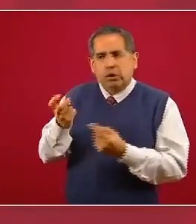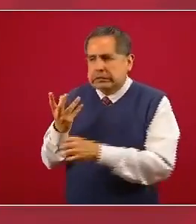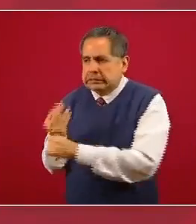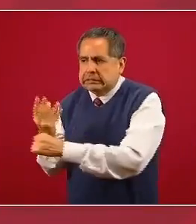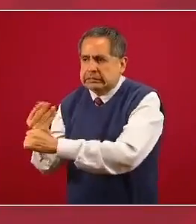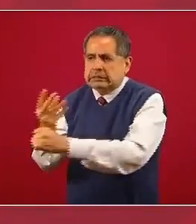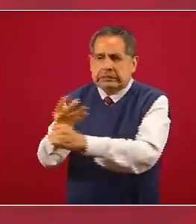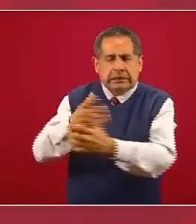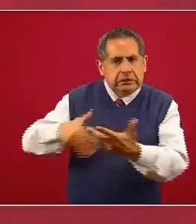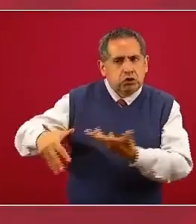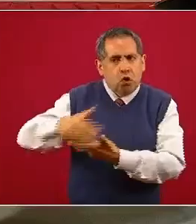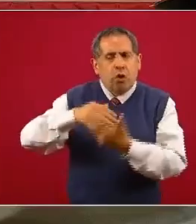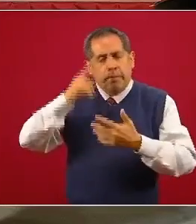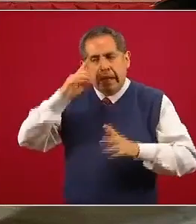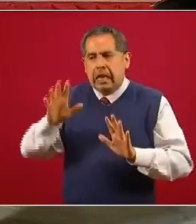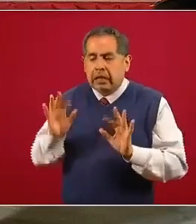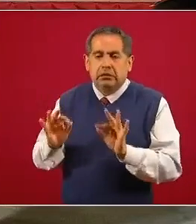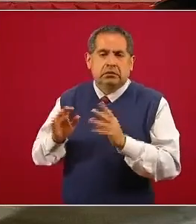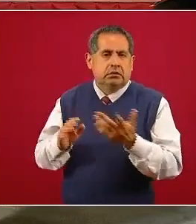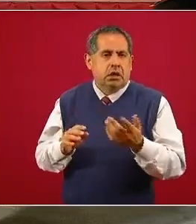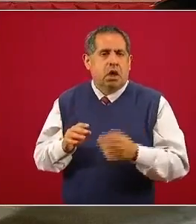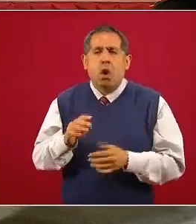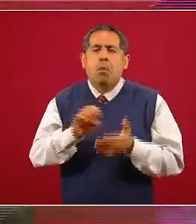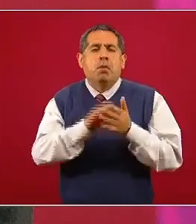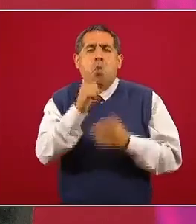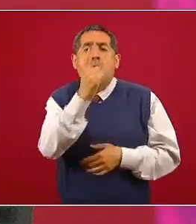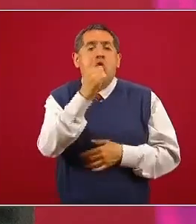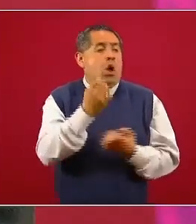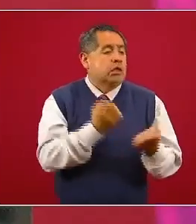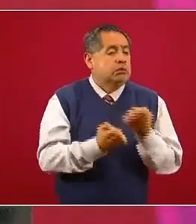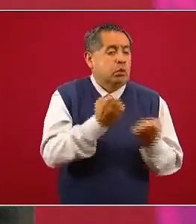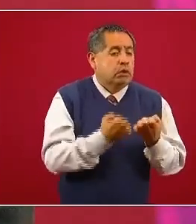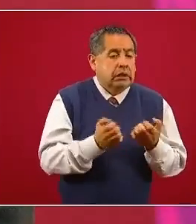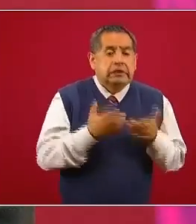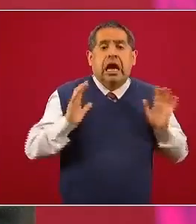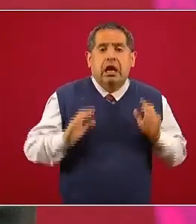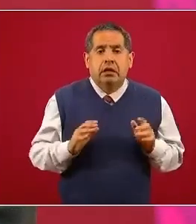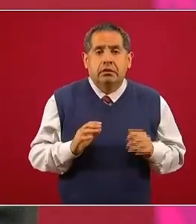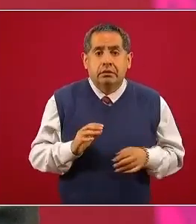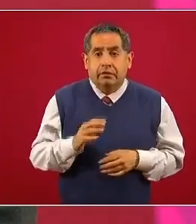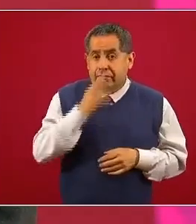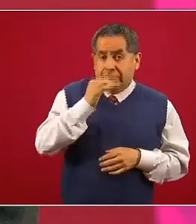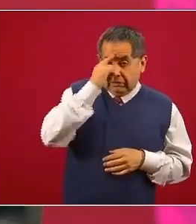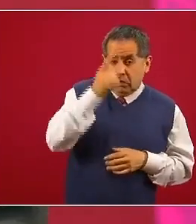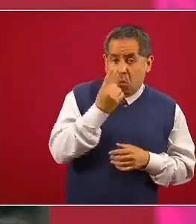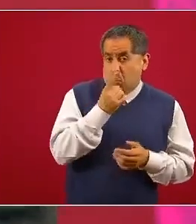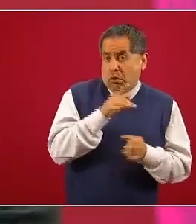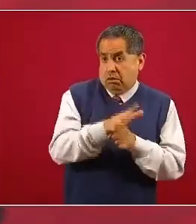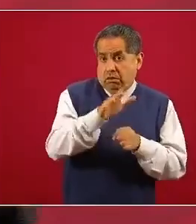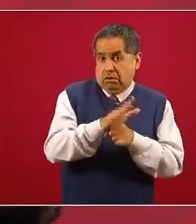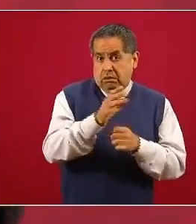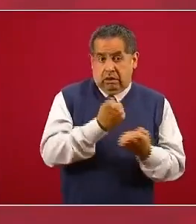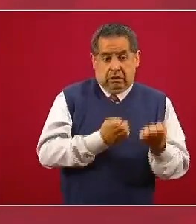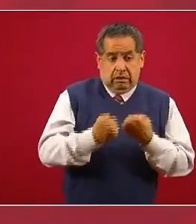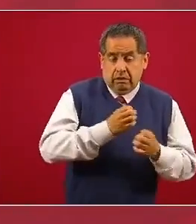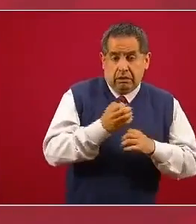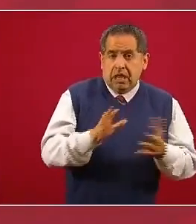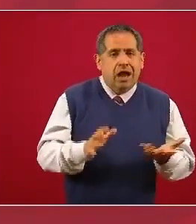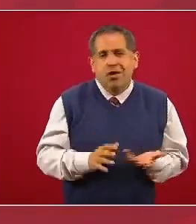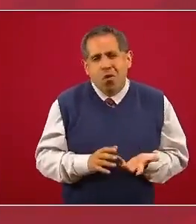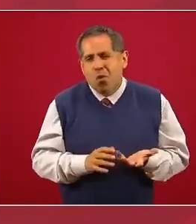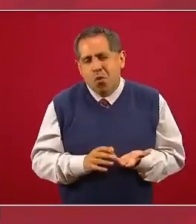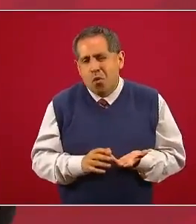que hay que hacer es promover la actividad física, como si promover la actividad física fuera suficiente o como si eso